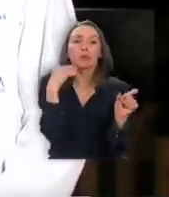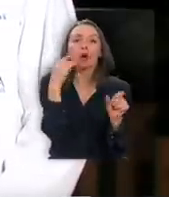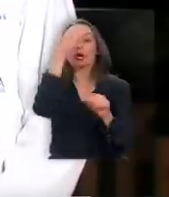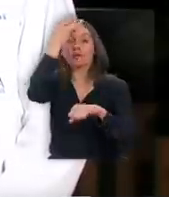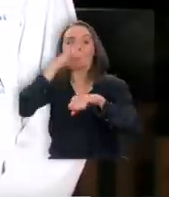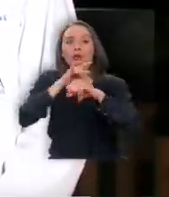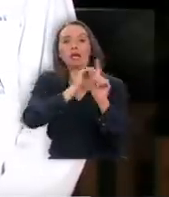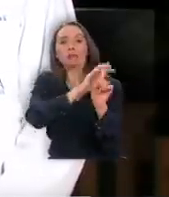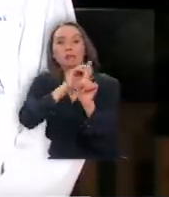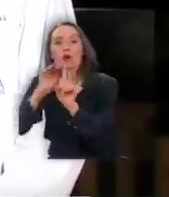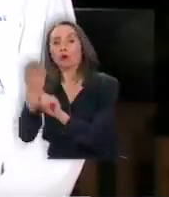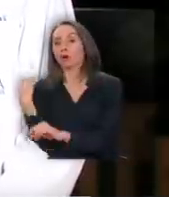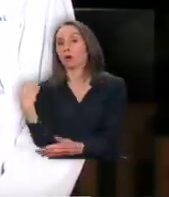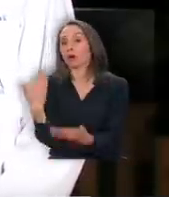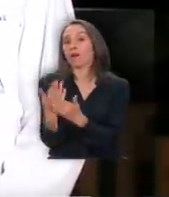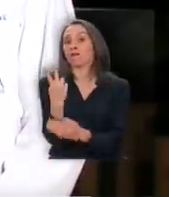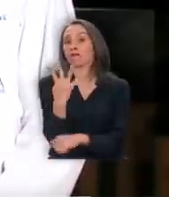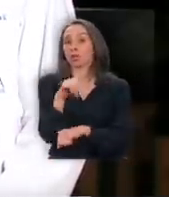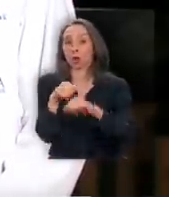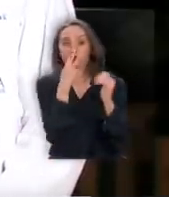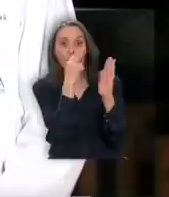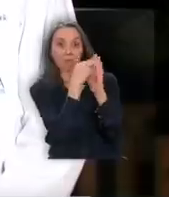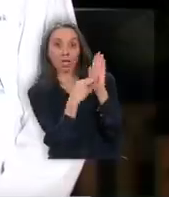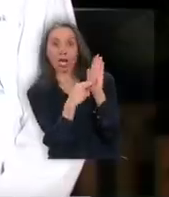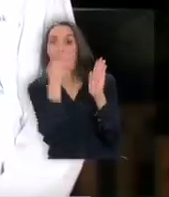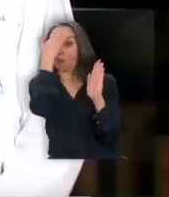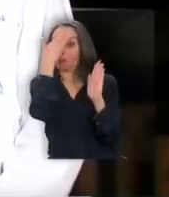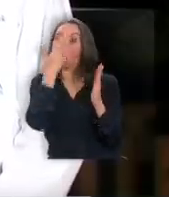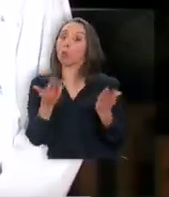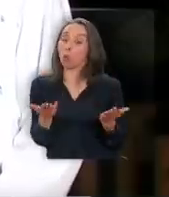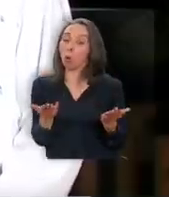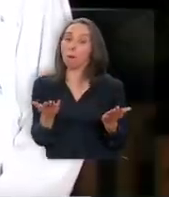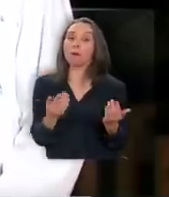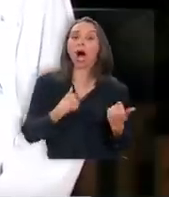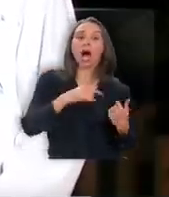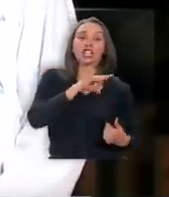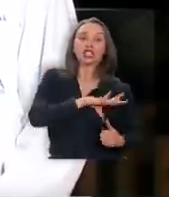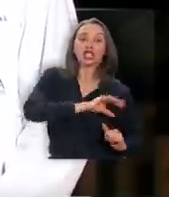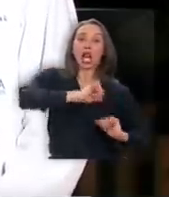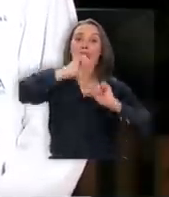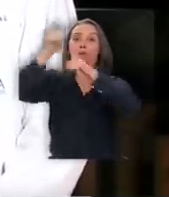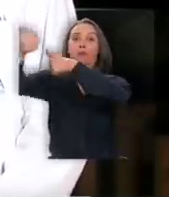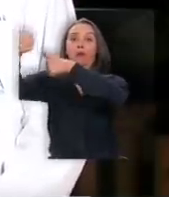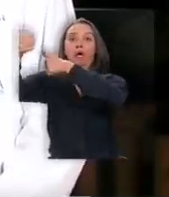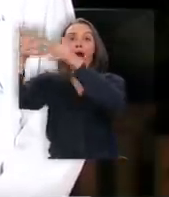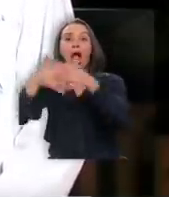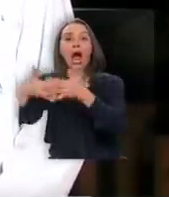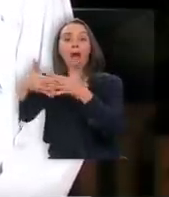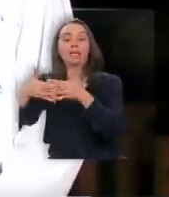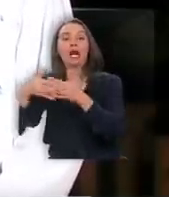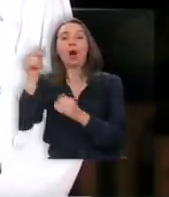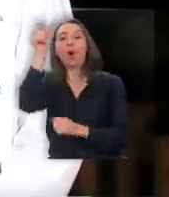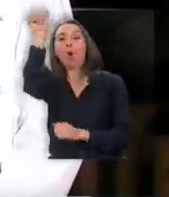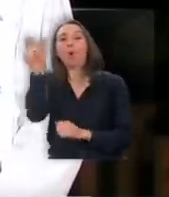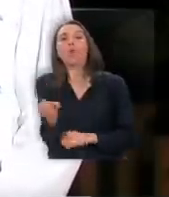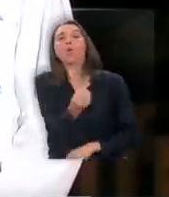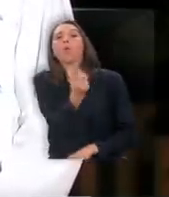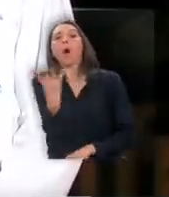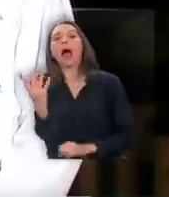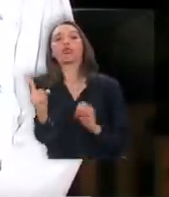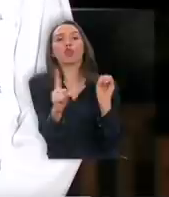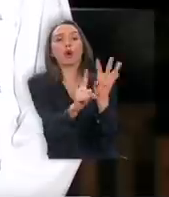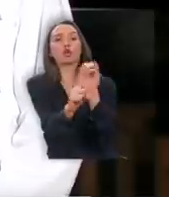preocupantes los casos reportados en las últimas 24 horas, sobre todo porque se supera Estados Unidos en la tasa de contagios per cápita. Eso es